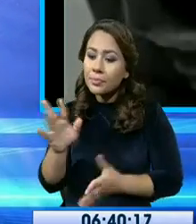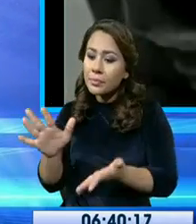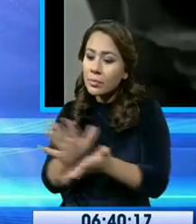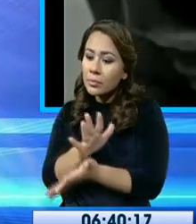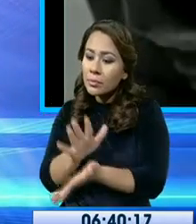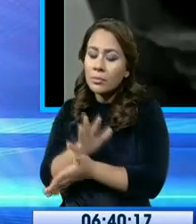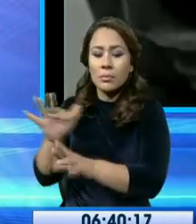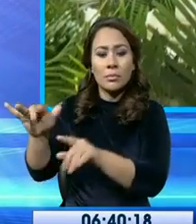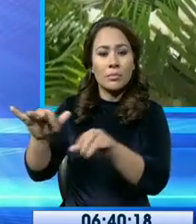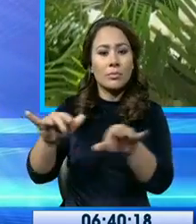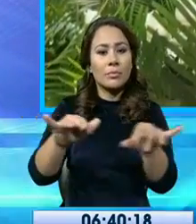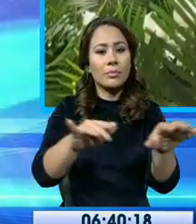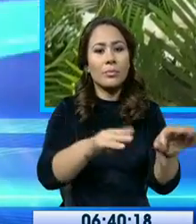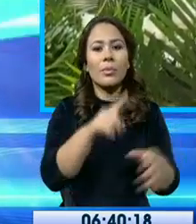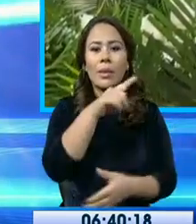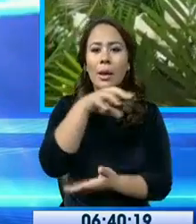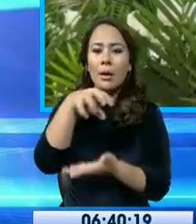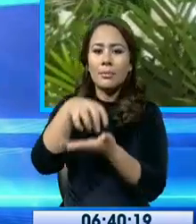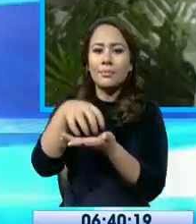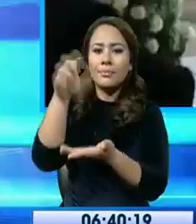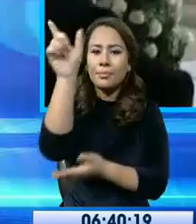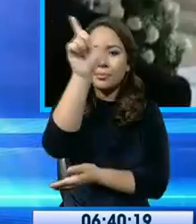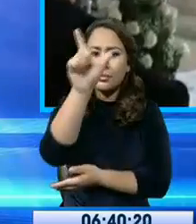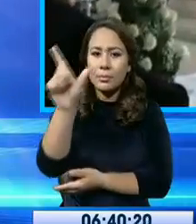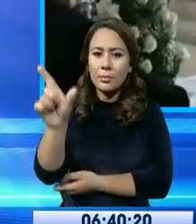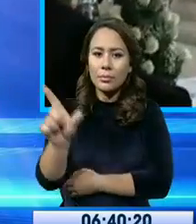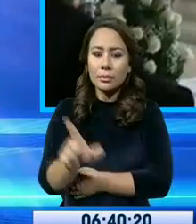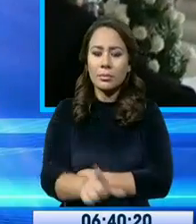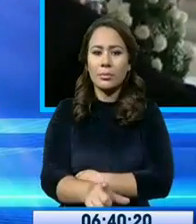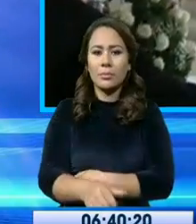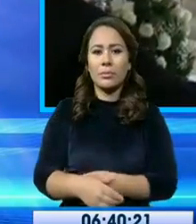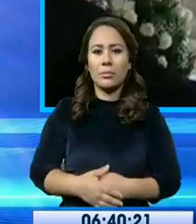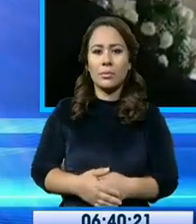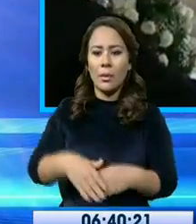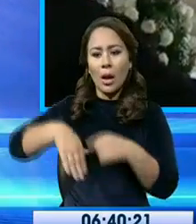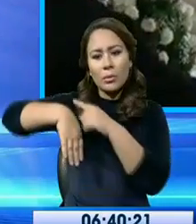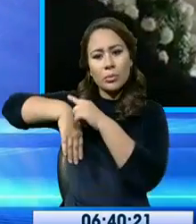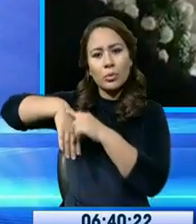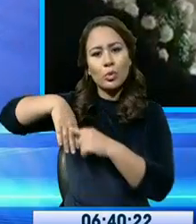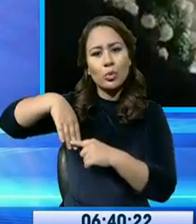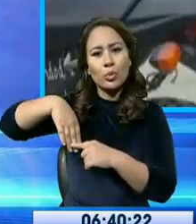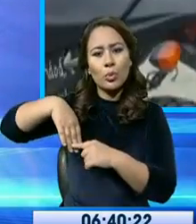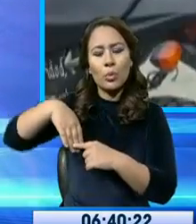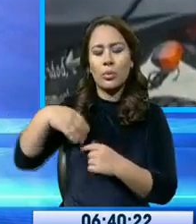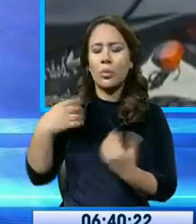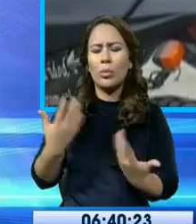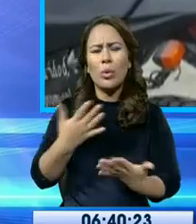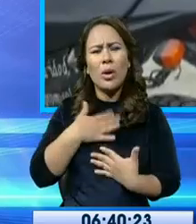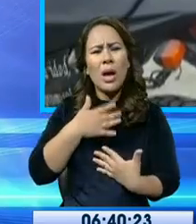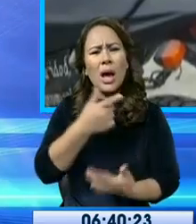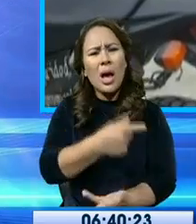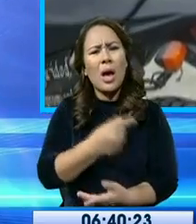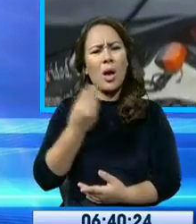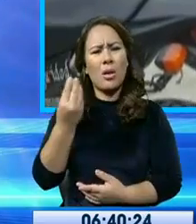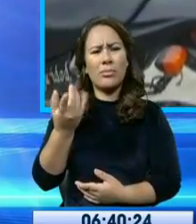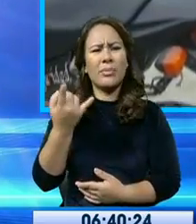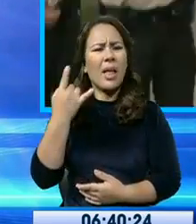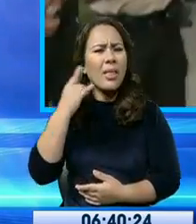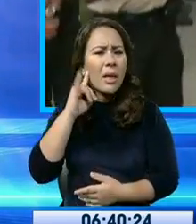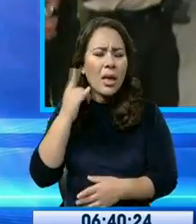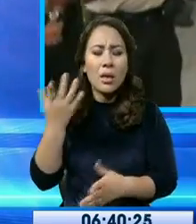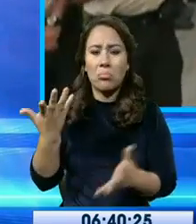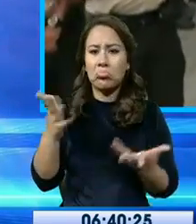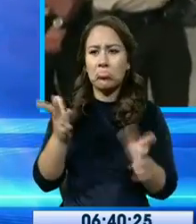escuela, esto en la provincia de Loja, en la Centinela del Sur. Una criatura inocente y